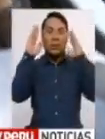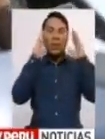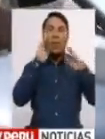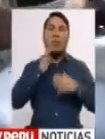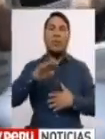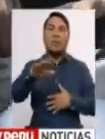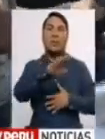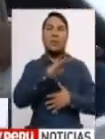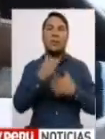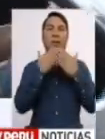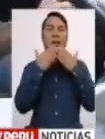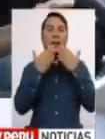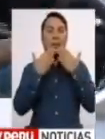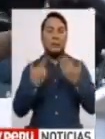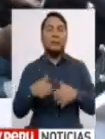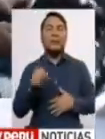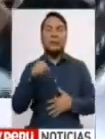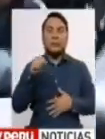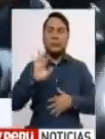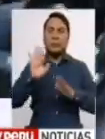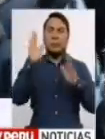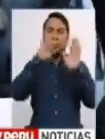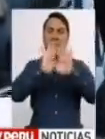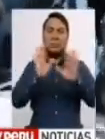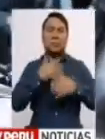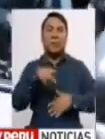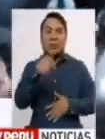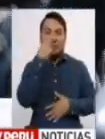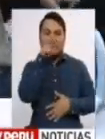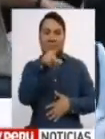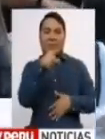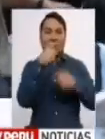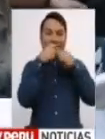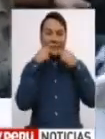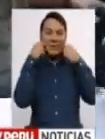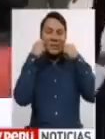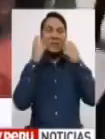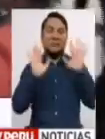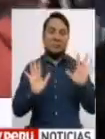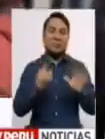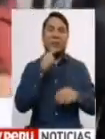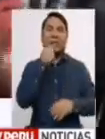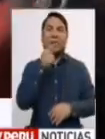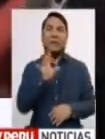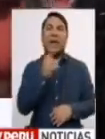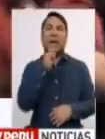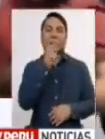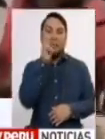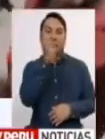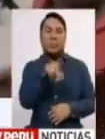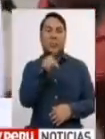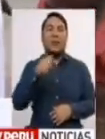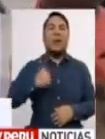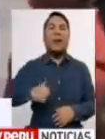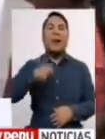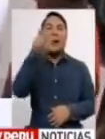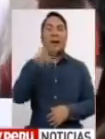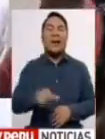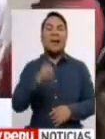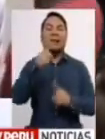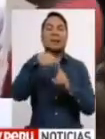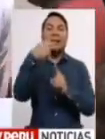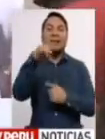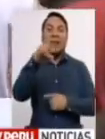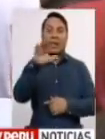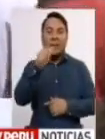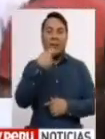¿Ya recuperado? Chao. Sí, sí, felizmente. Sonriente, agradecido y más locuaz. Así se le vio al alcalde de Lima, Luis Castañeda Locio, al